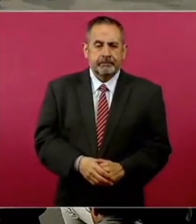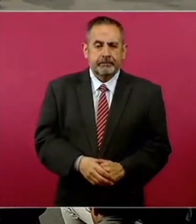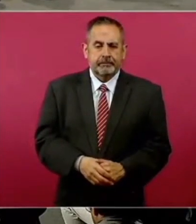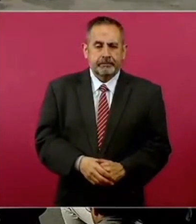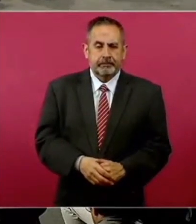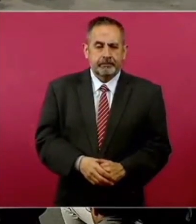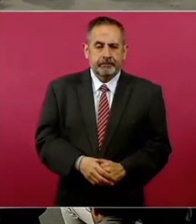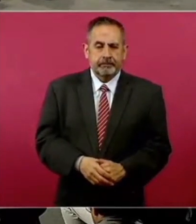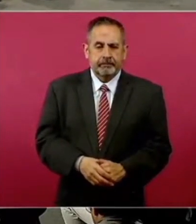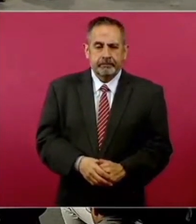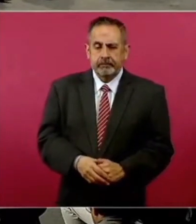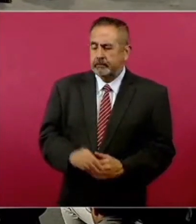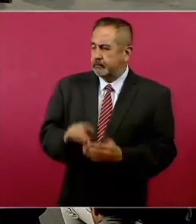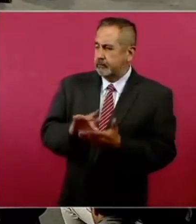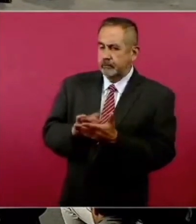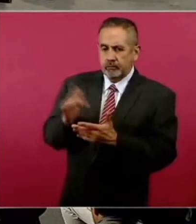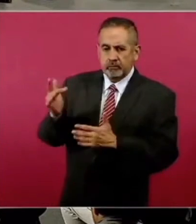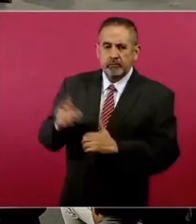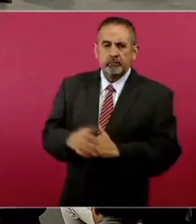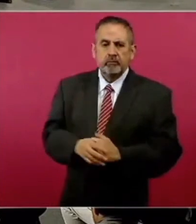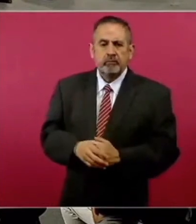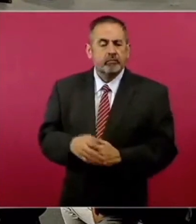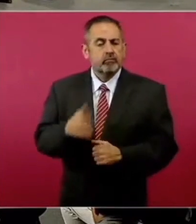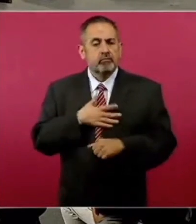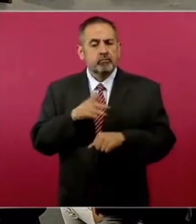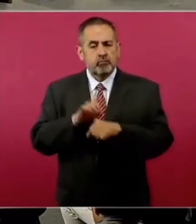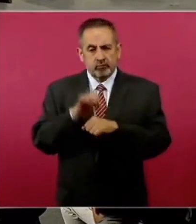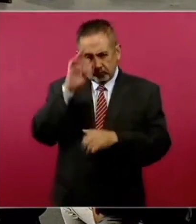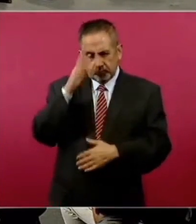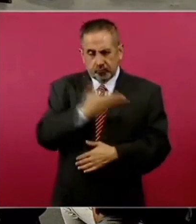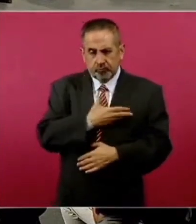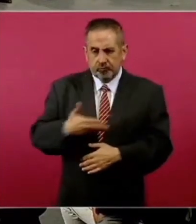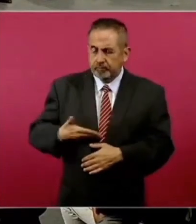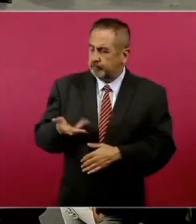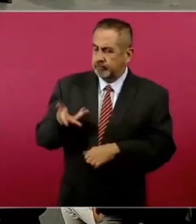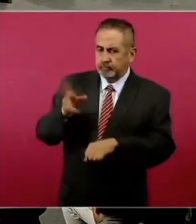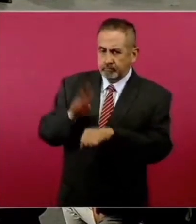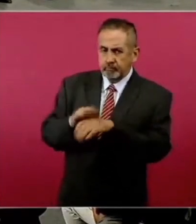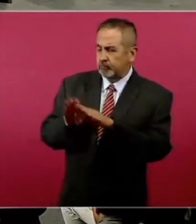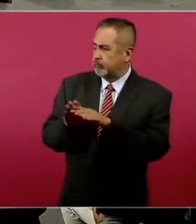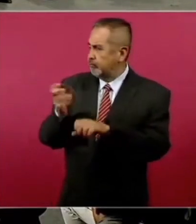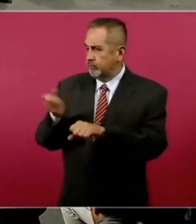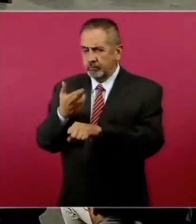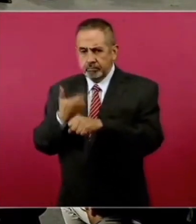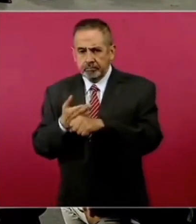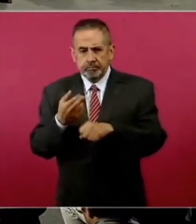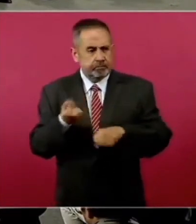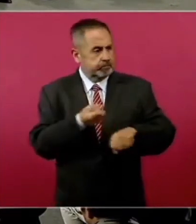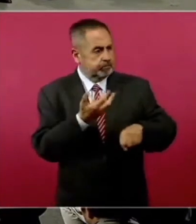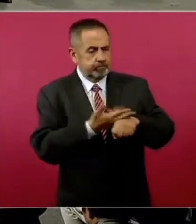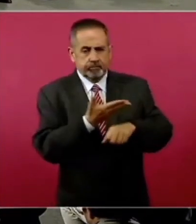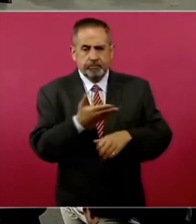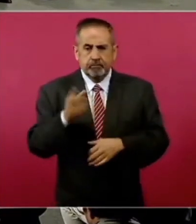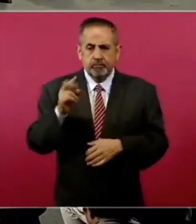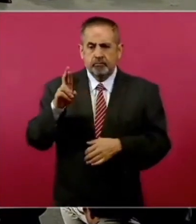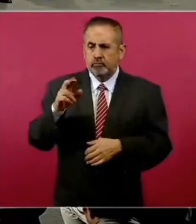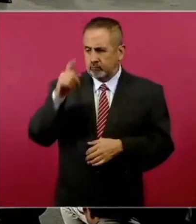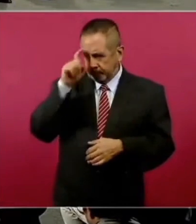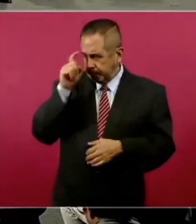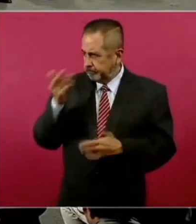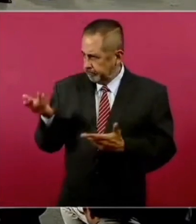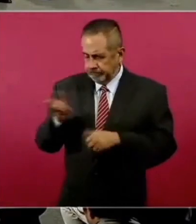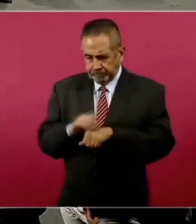Muchas gracias muy buenos días señor presidente con su permiso secretario secretaria doctor López gatel